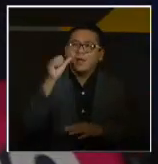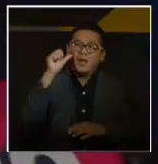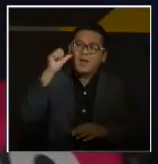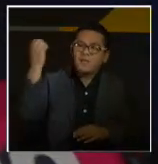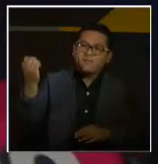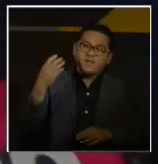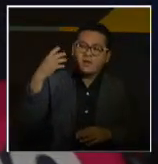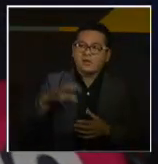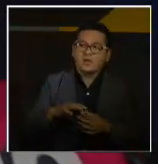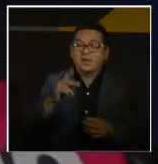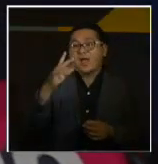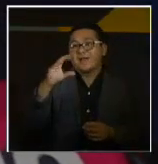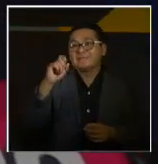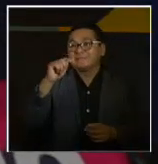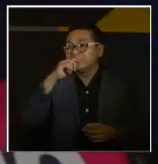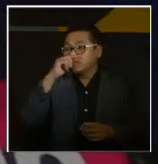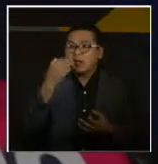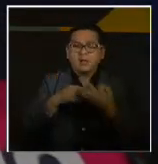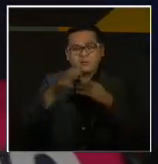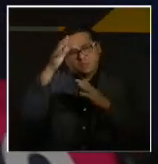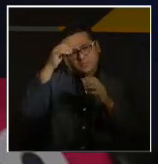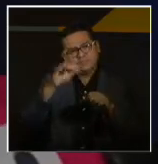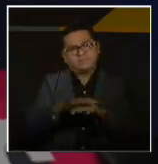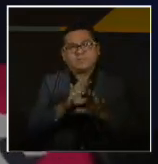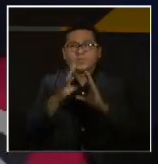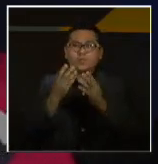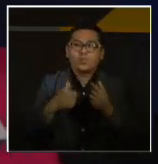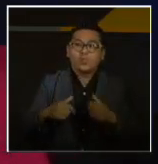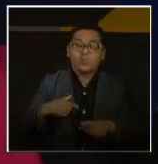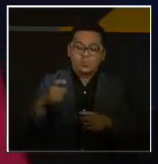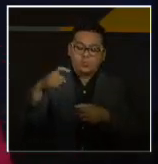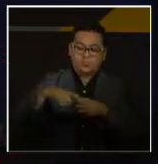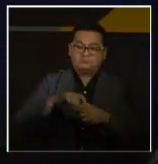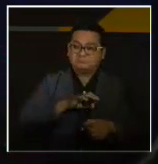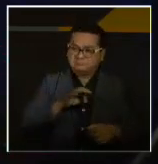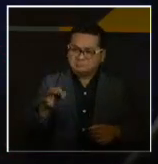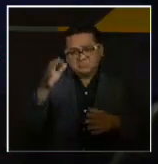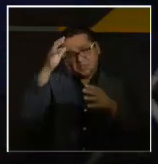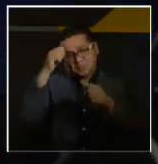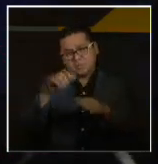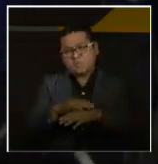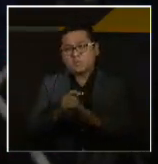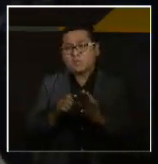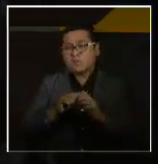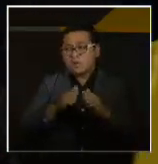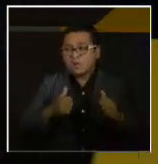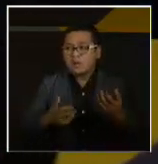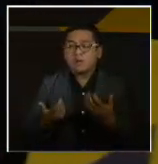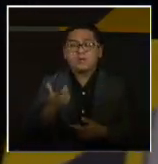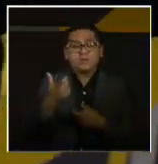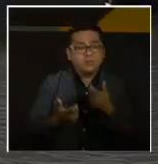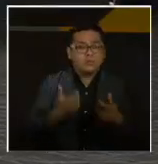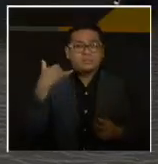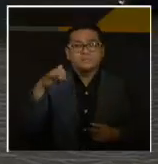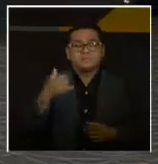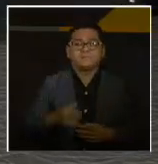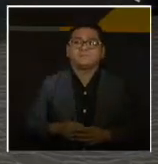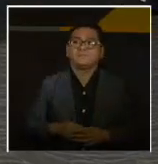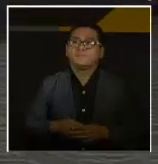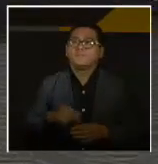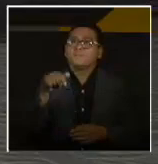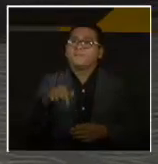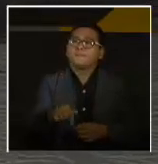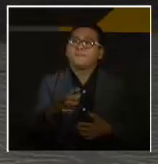foro que tuvimos de Canacintra, planteé que podamos formar una alianza estratégica para el desarrollo económico de Yucatán.